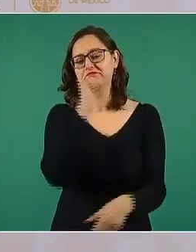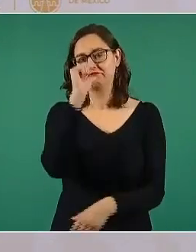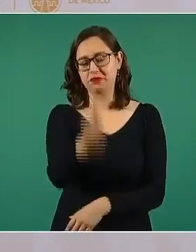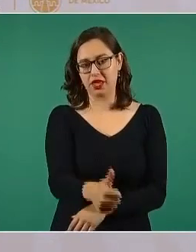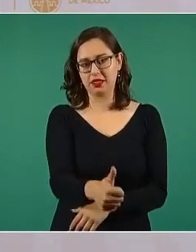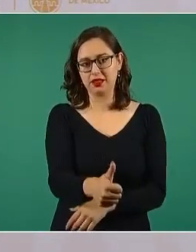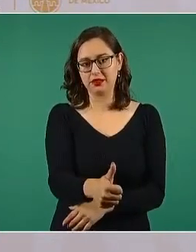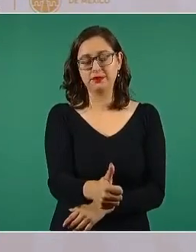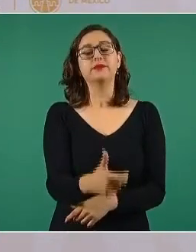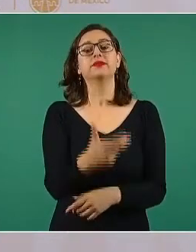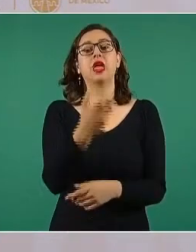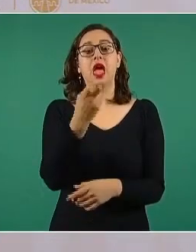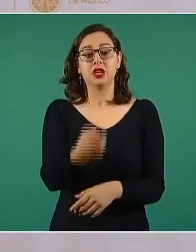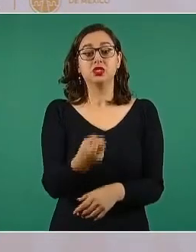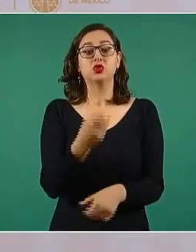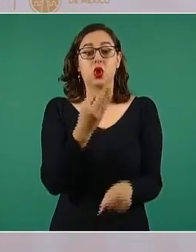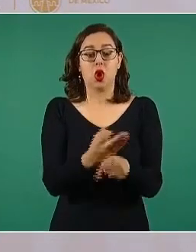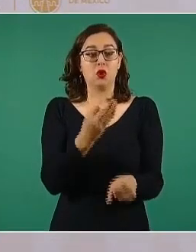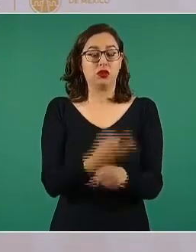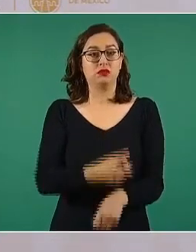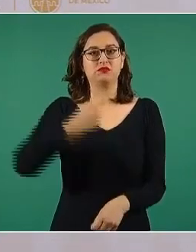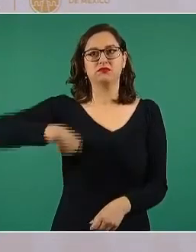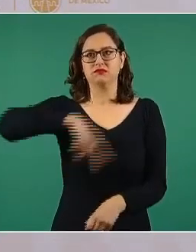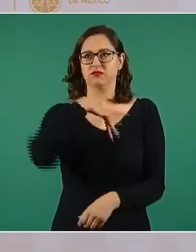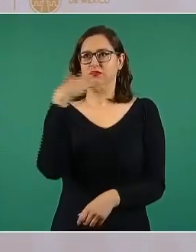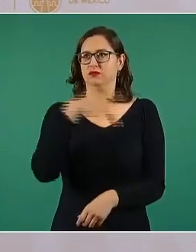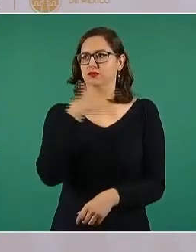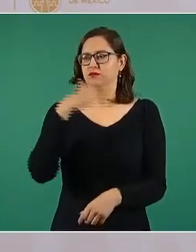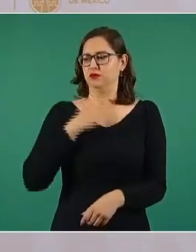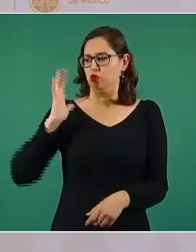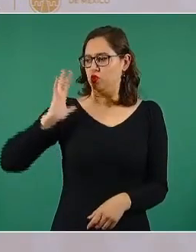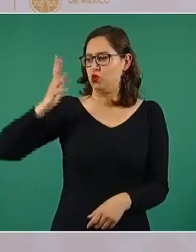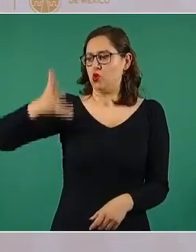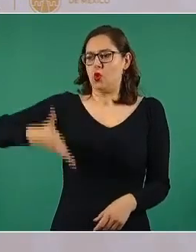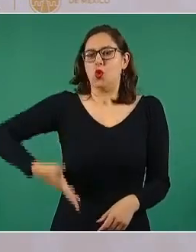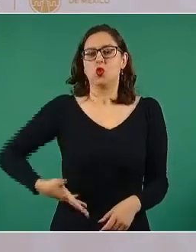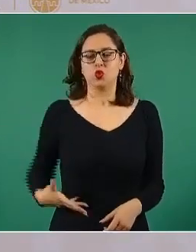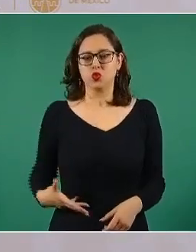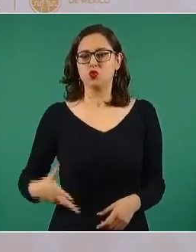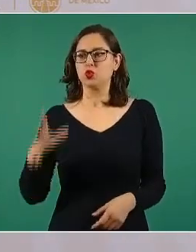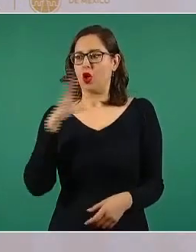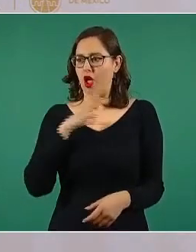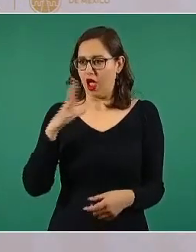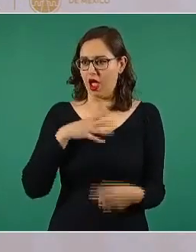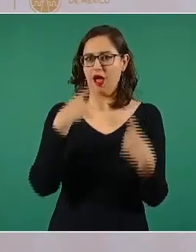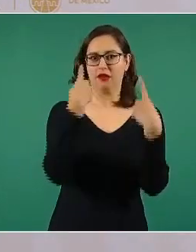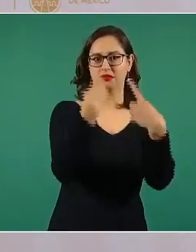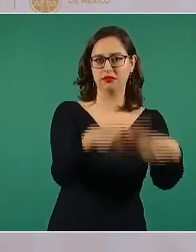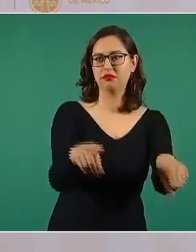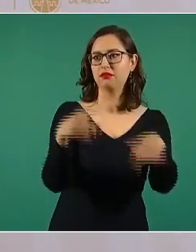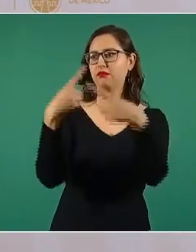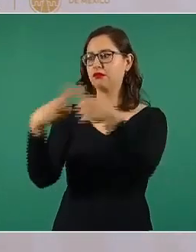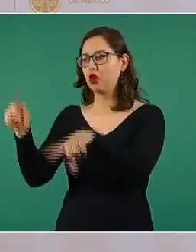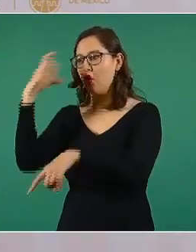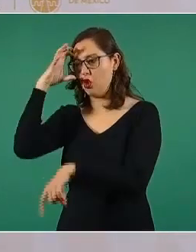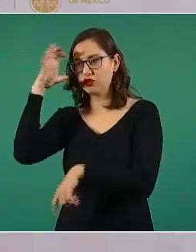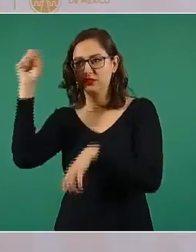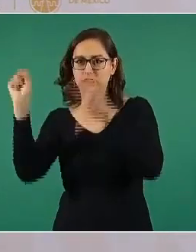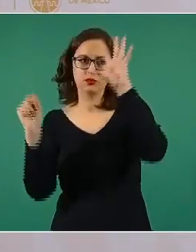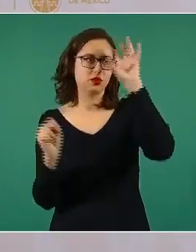debe enorgullecernos las cosmovisiones, el sincretismo y el no sincretismo, del reconocimiento y